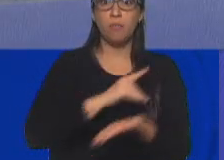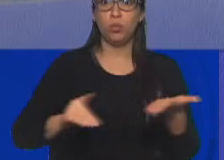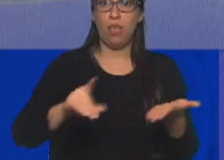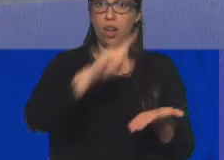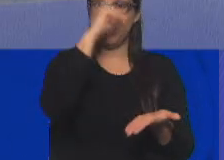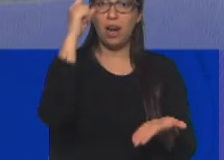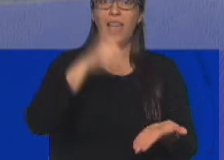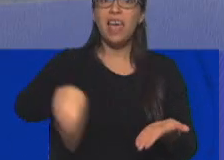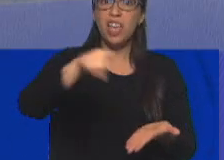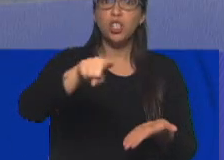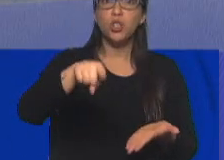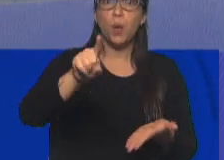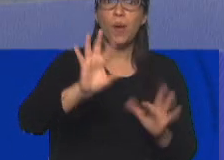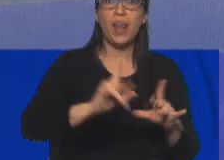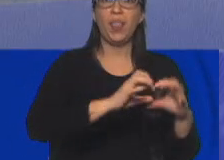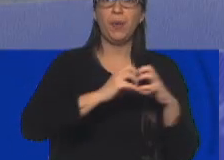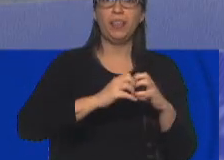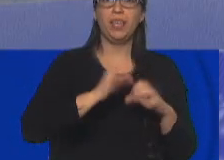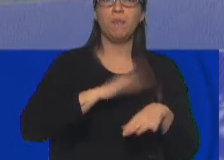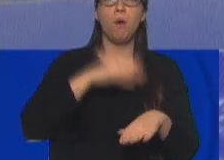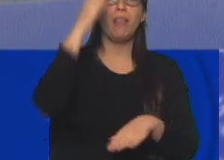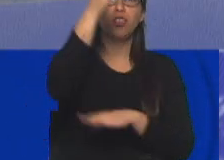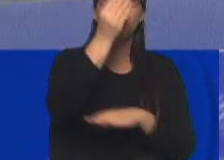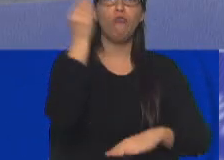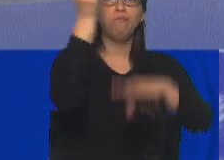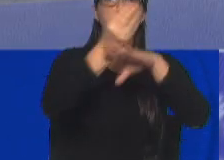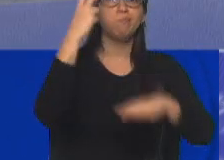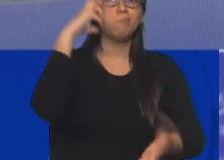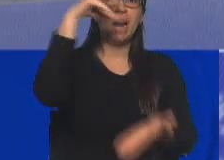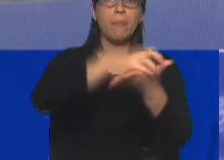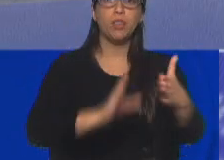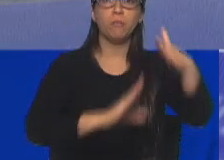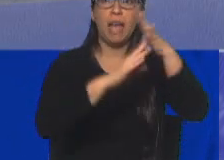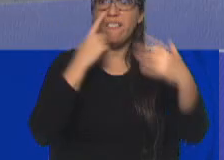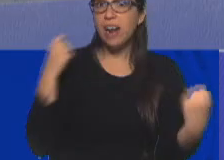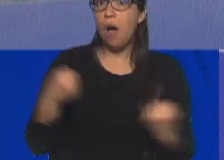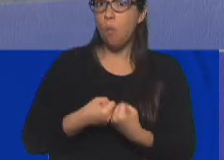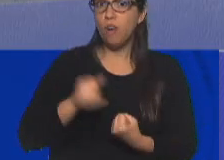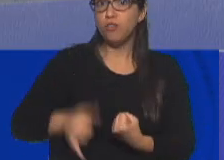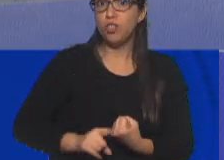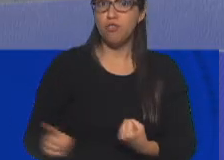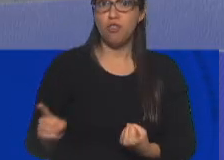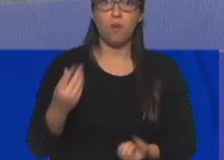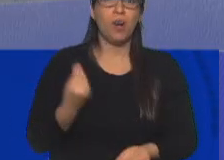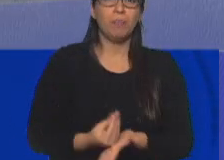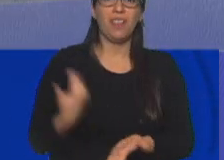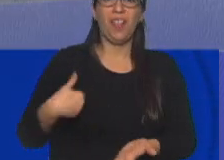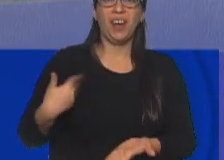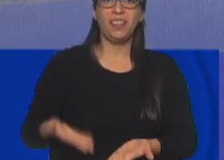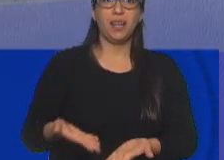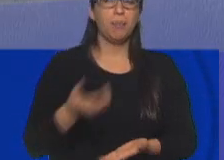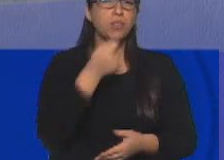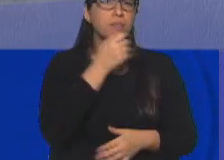los que van a elegir, los que van a discutir en el Parlamento la ratificación del acuerdo en el caso de nuestro país. Claro, pero hablando de una